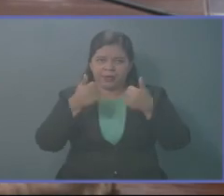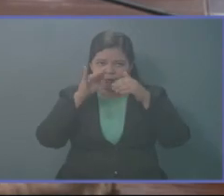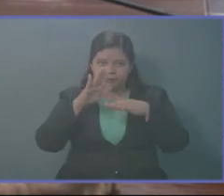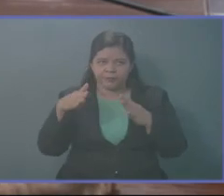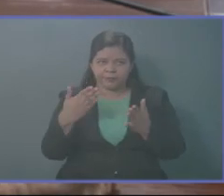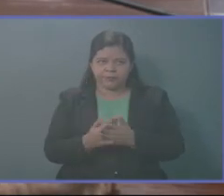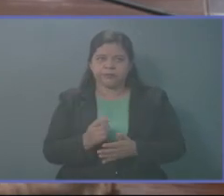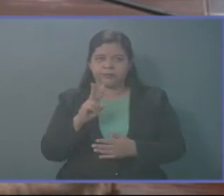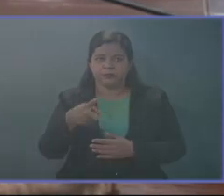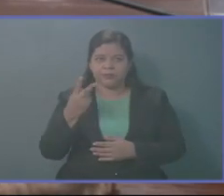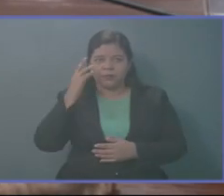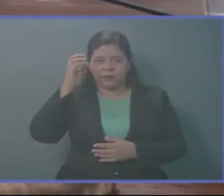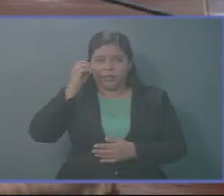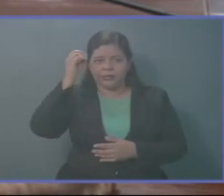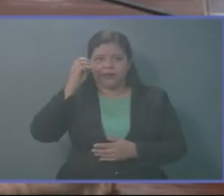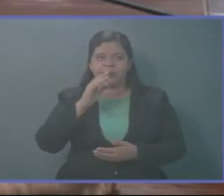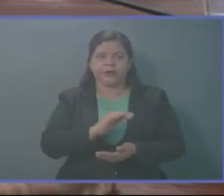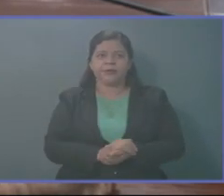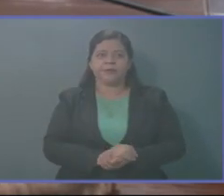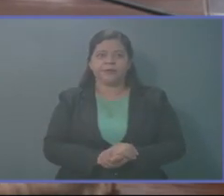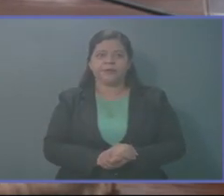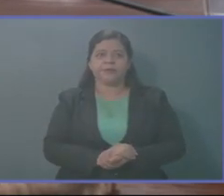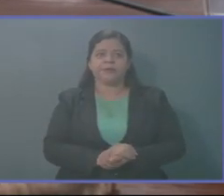segunda observación que aquí se destacó,